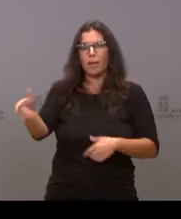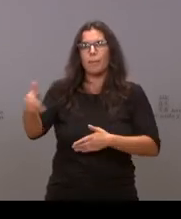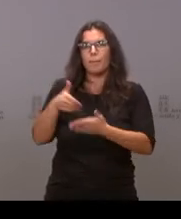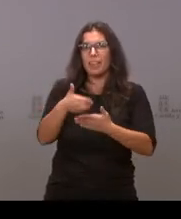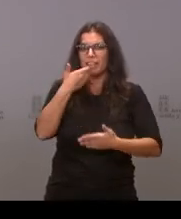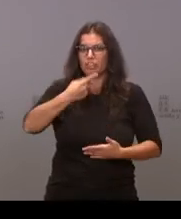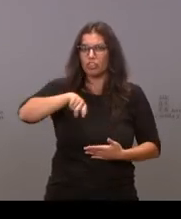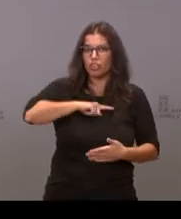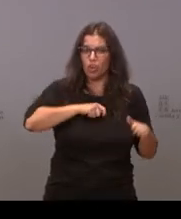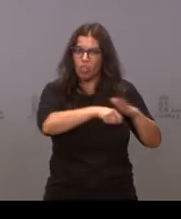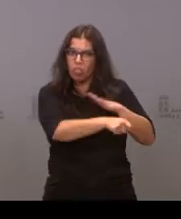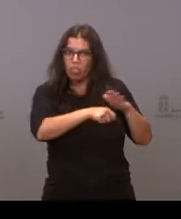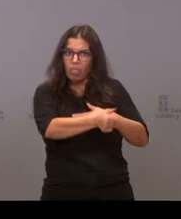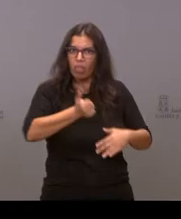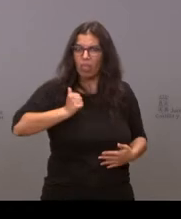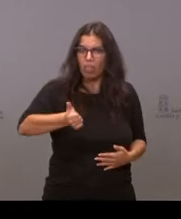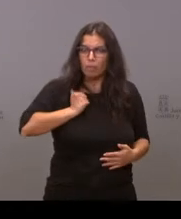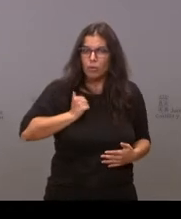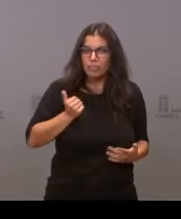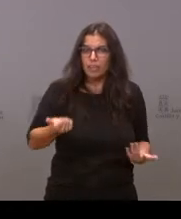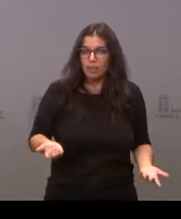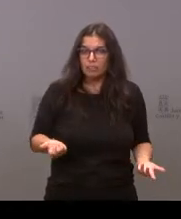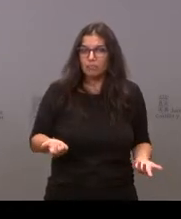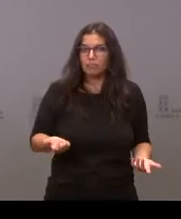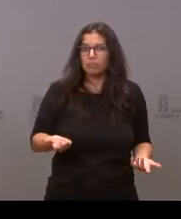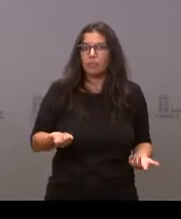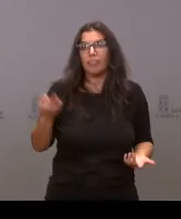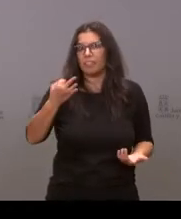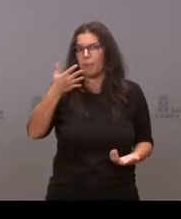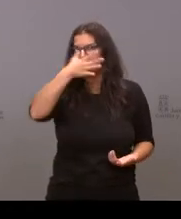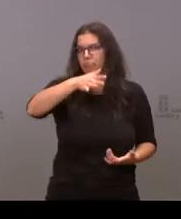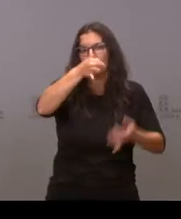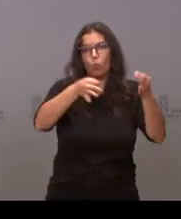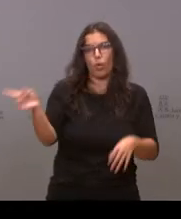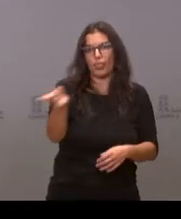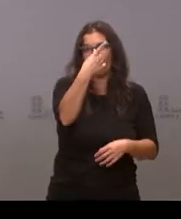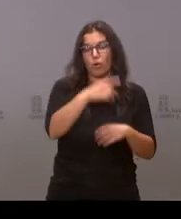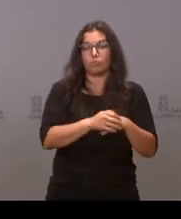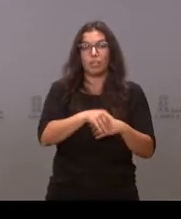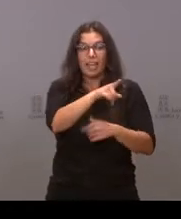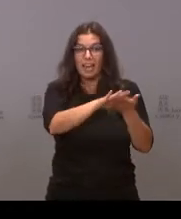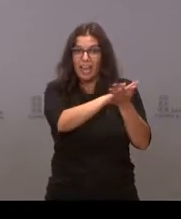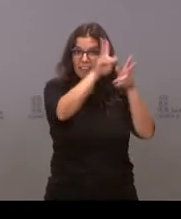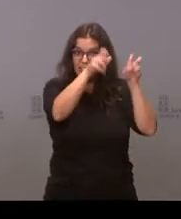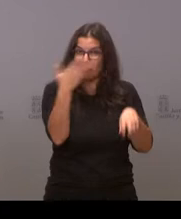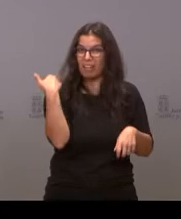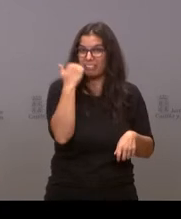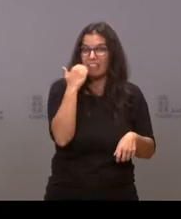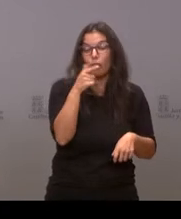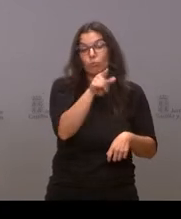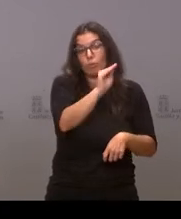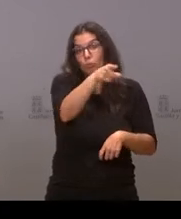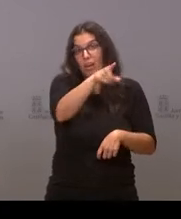explicar a los tribunales se está refiriendo a borja suárez por lo que dijo el pasado sábado pues eso se lo tendrá que preguntar a don francisco y dije